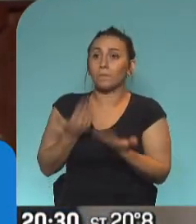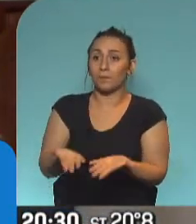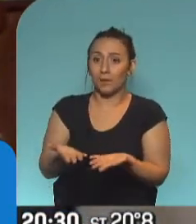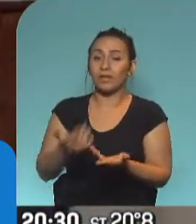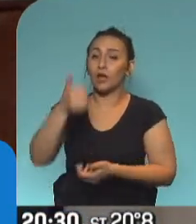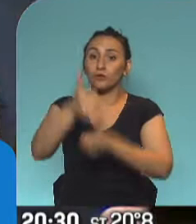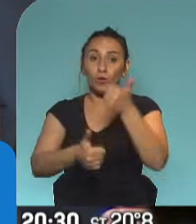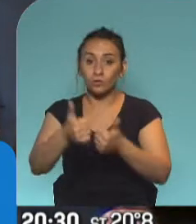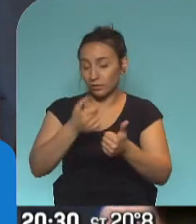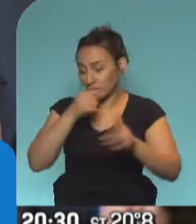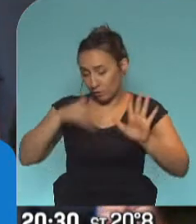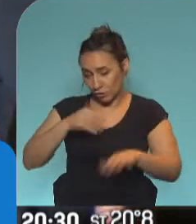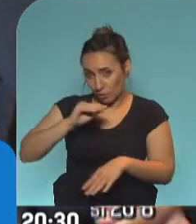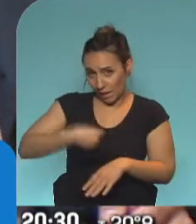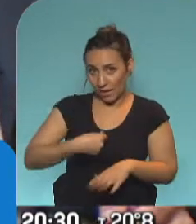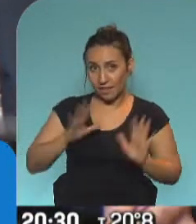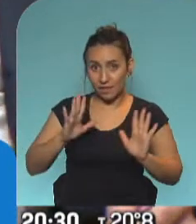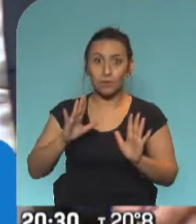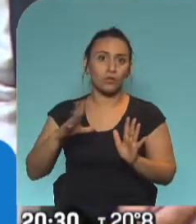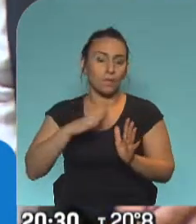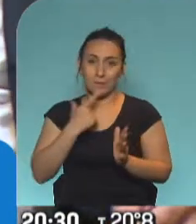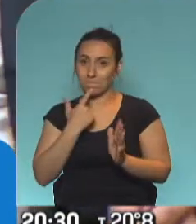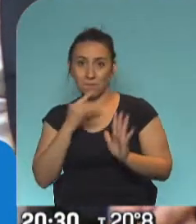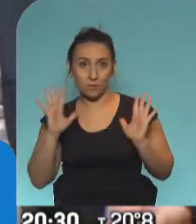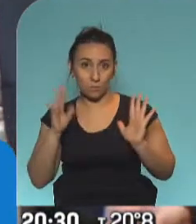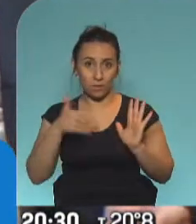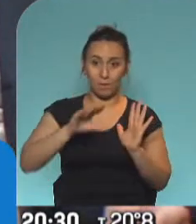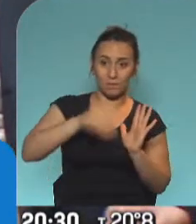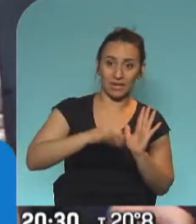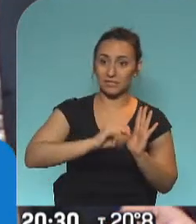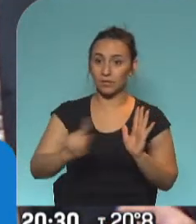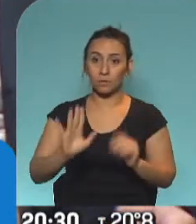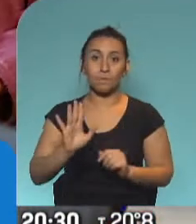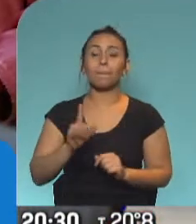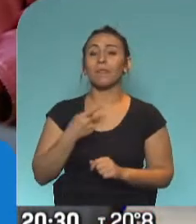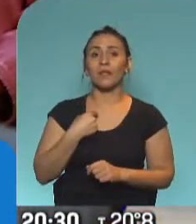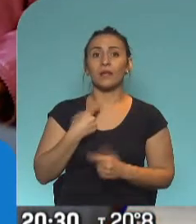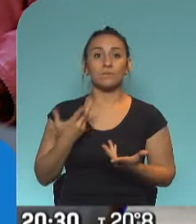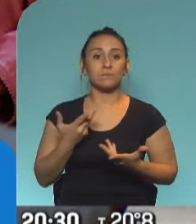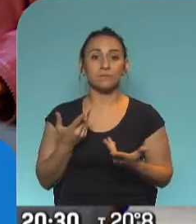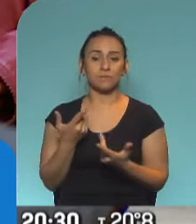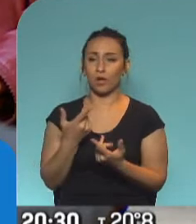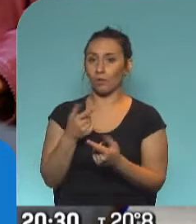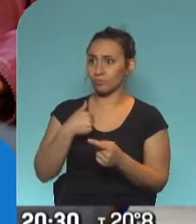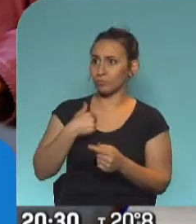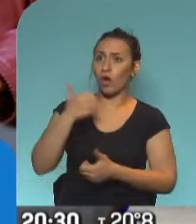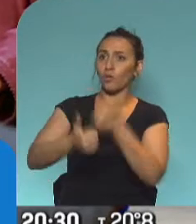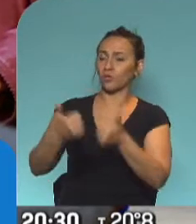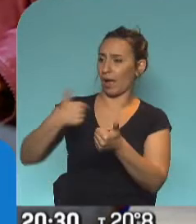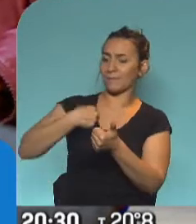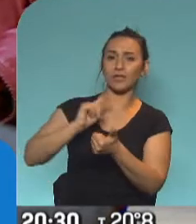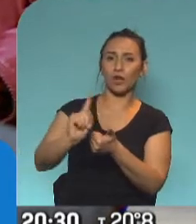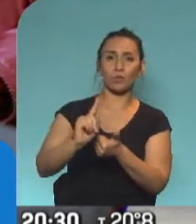si llego a perder, ¿no? Porque todavía está en discusión, no es viable precisamente porque yo no tengo ninguna